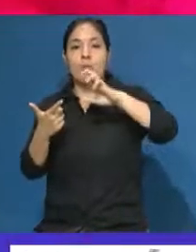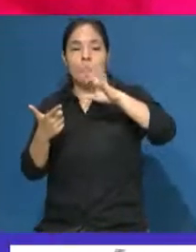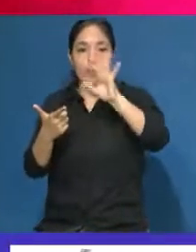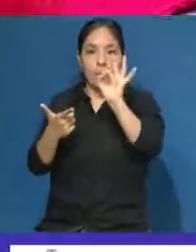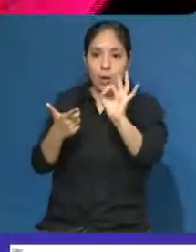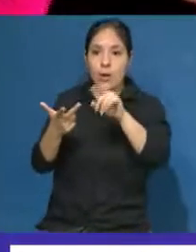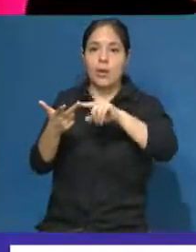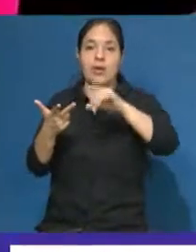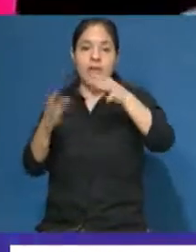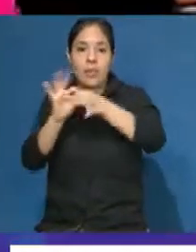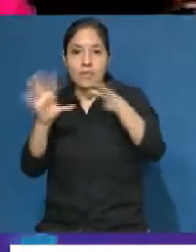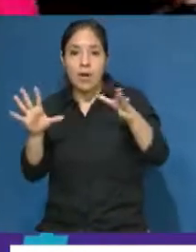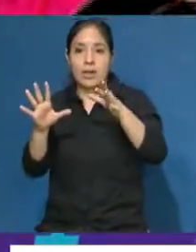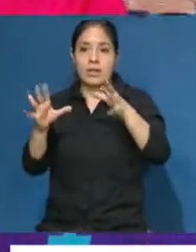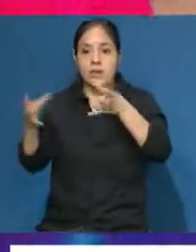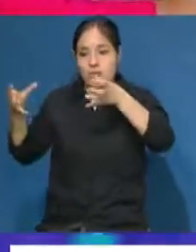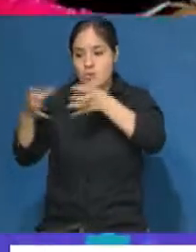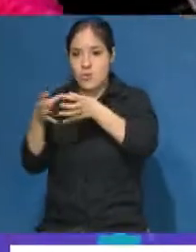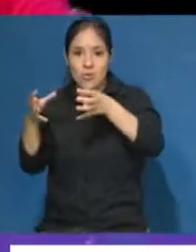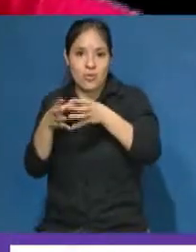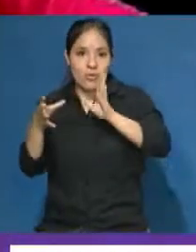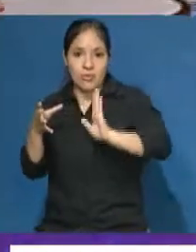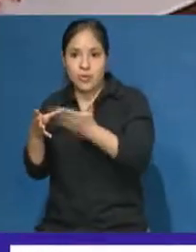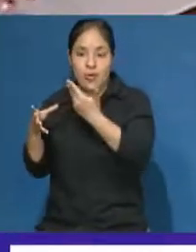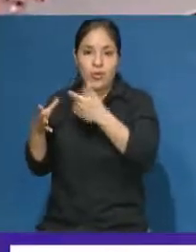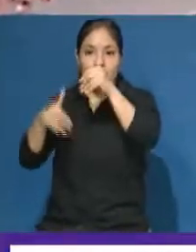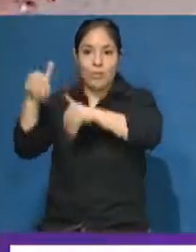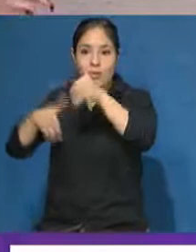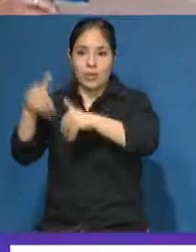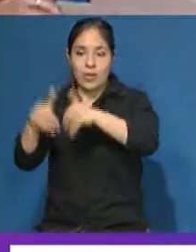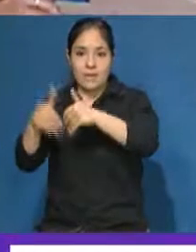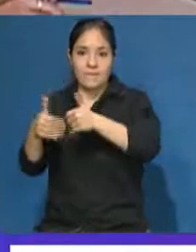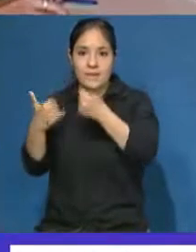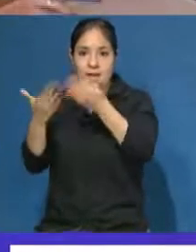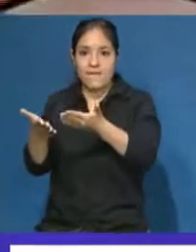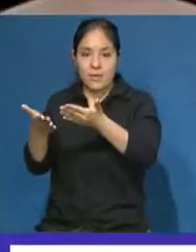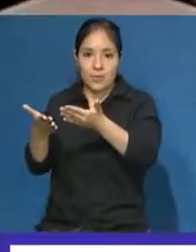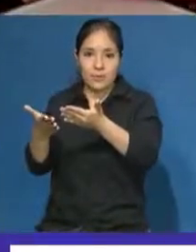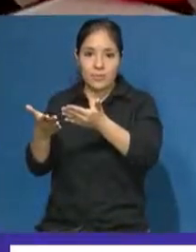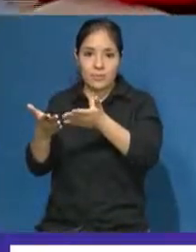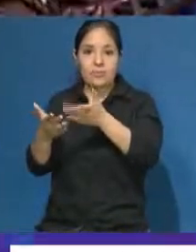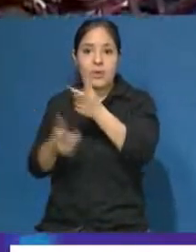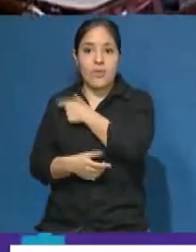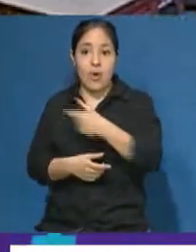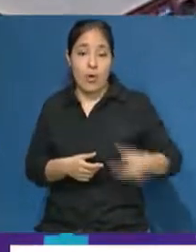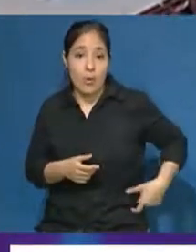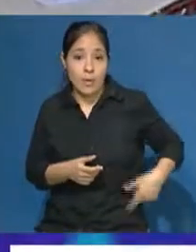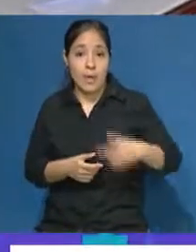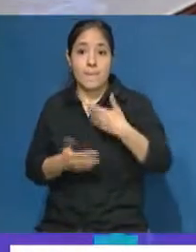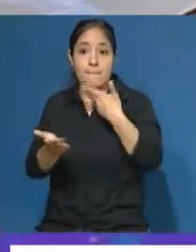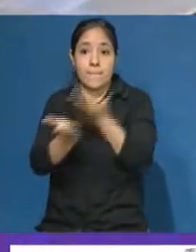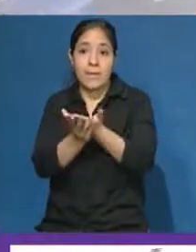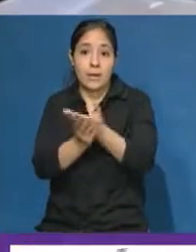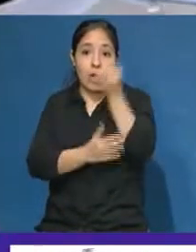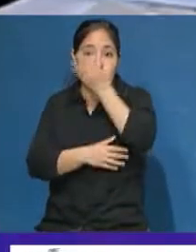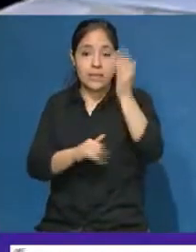todos los partidos representados en la legislatura votaron esta pedirle al gobernador la promulgación. El